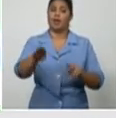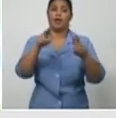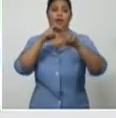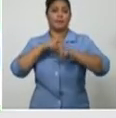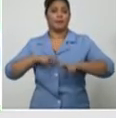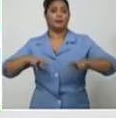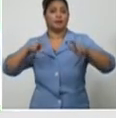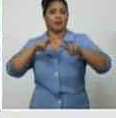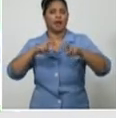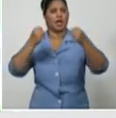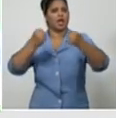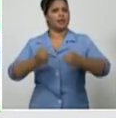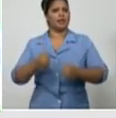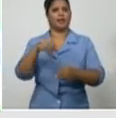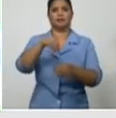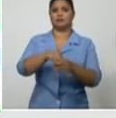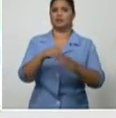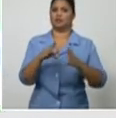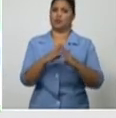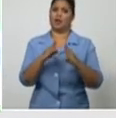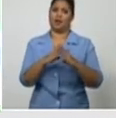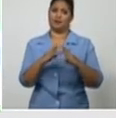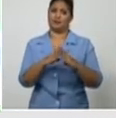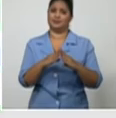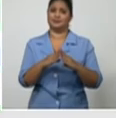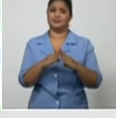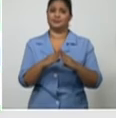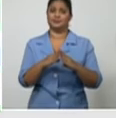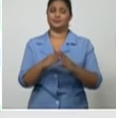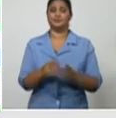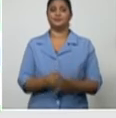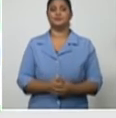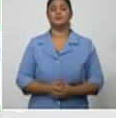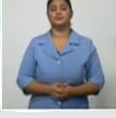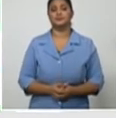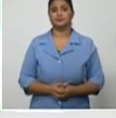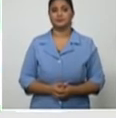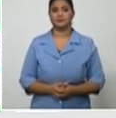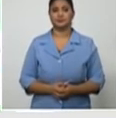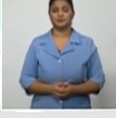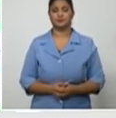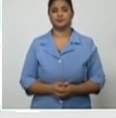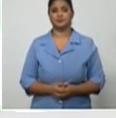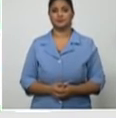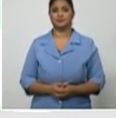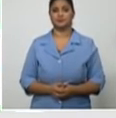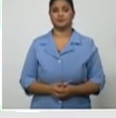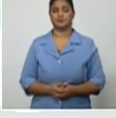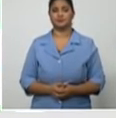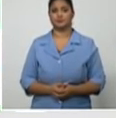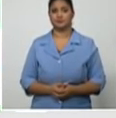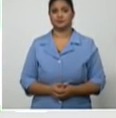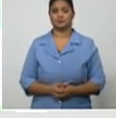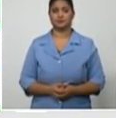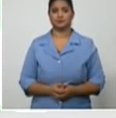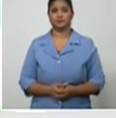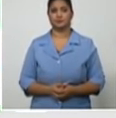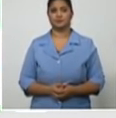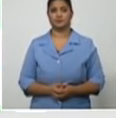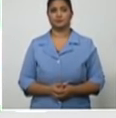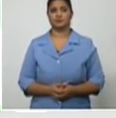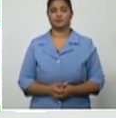demostrado lo que representa el contacto con una persona que ya ha sido contacto de un caso